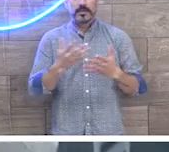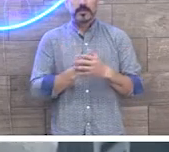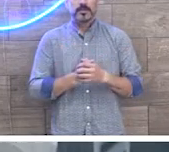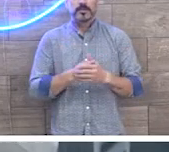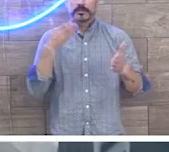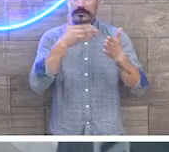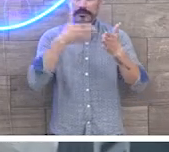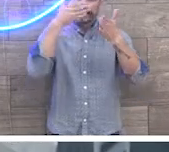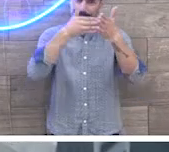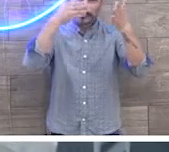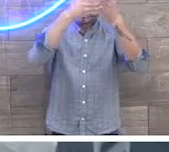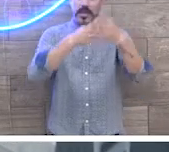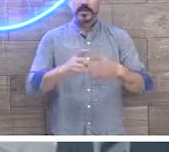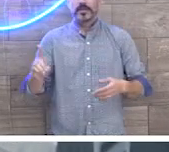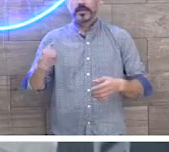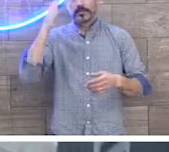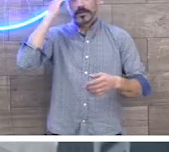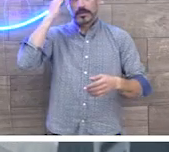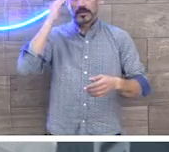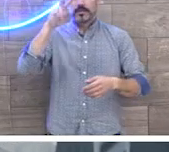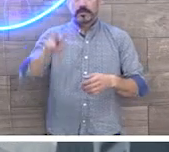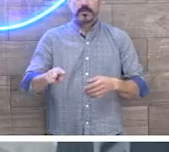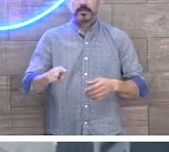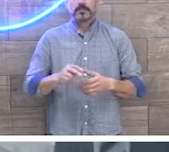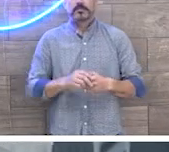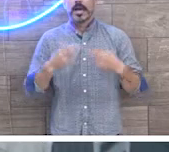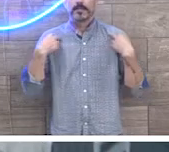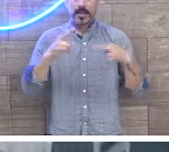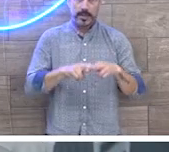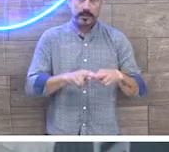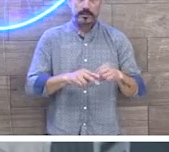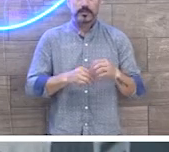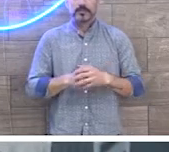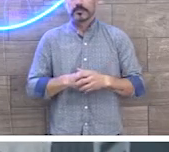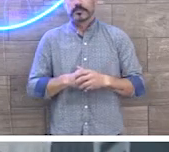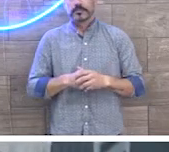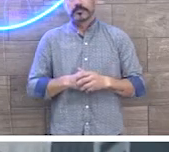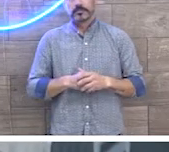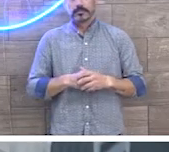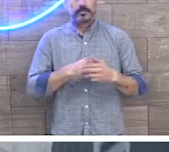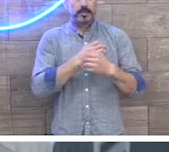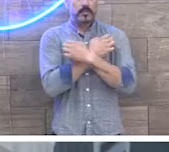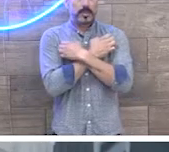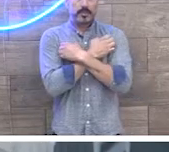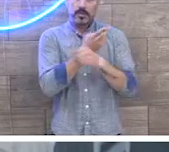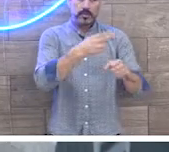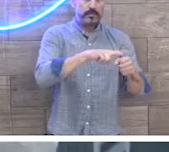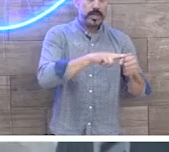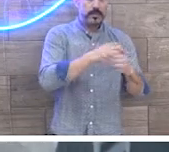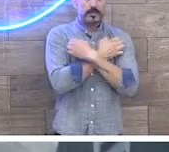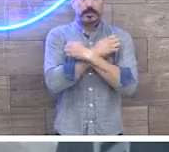de capacitación real hacia los docentes, tanto del ámbito regular como del ámbito especial.